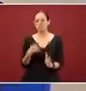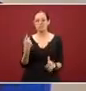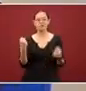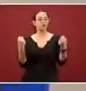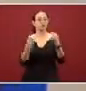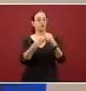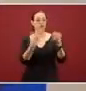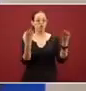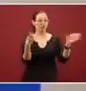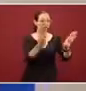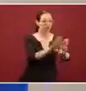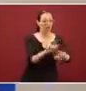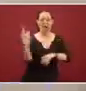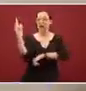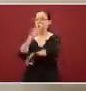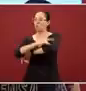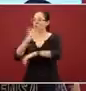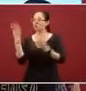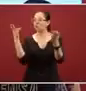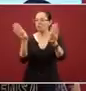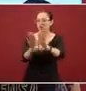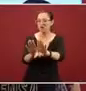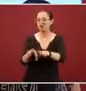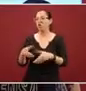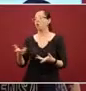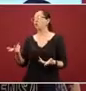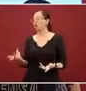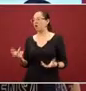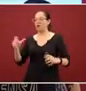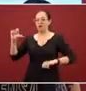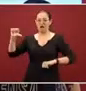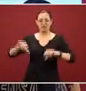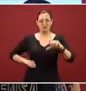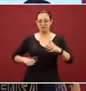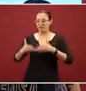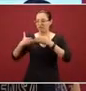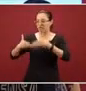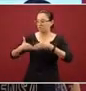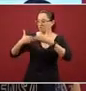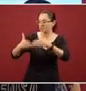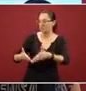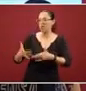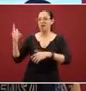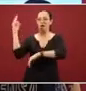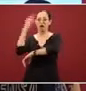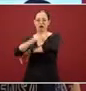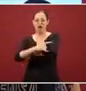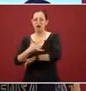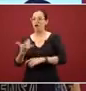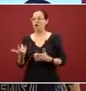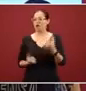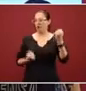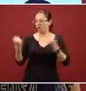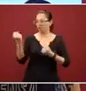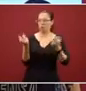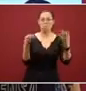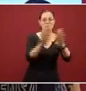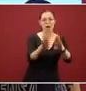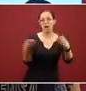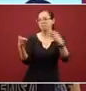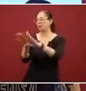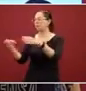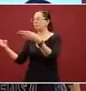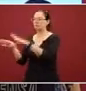de fronteras, el cierre de aeropuertos, la suspensión de operaciones de los puertos marítimos, puertos aéreos, puertos terrestres, no tiene